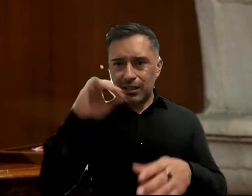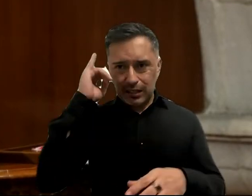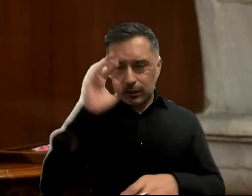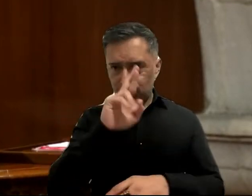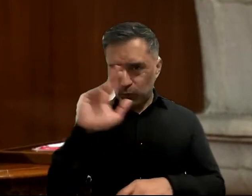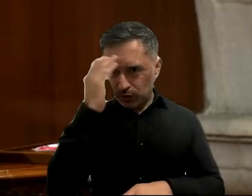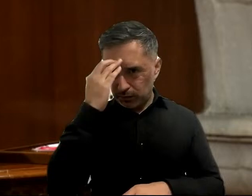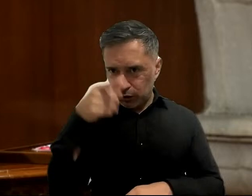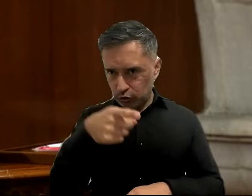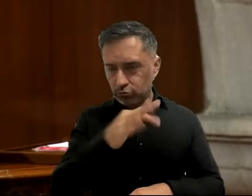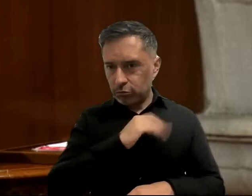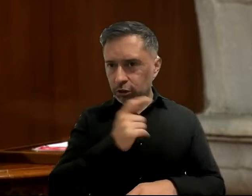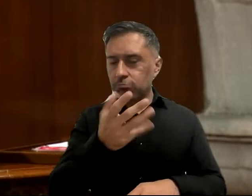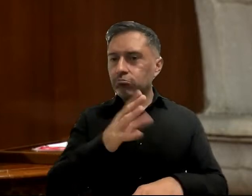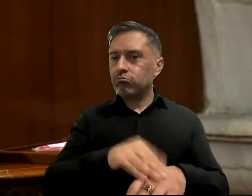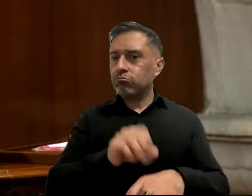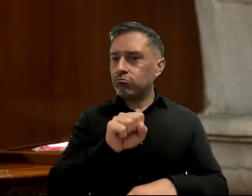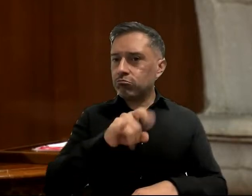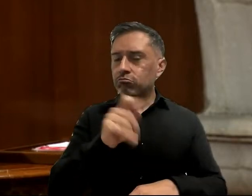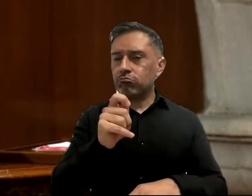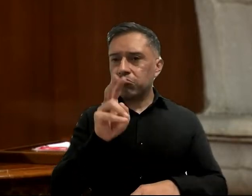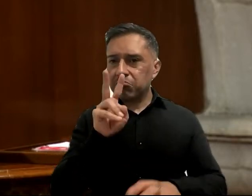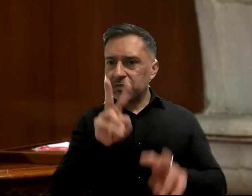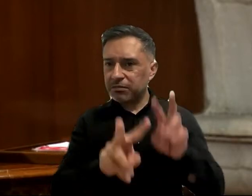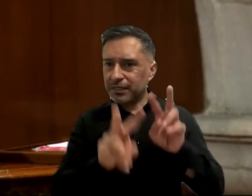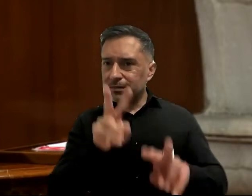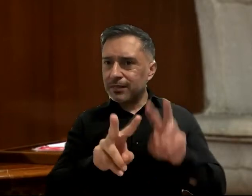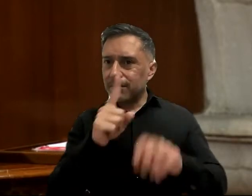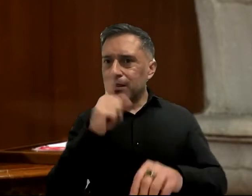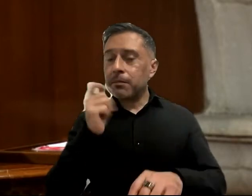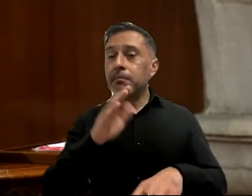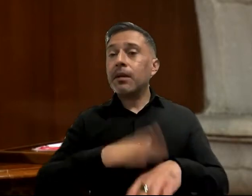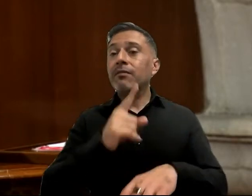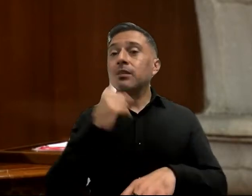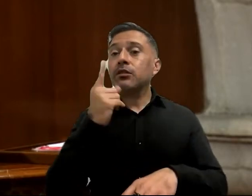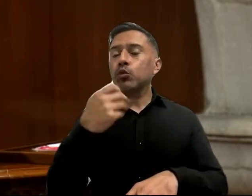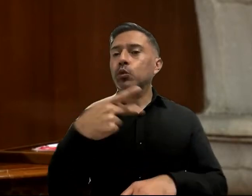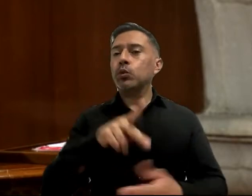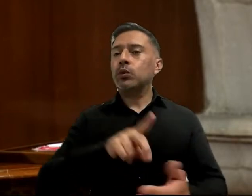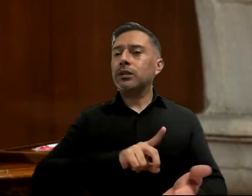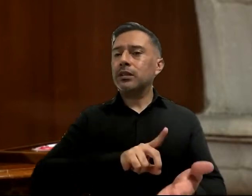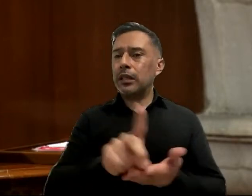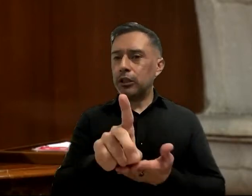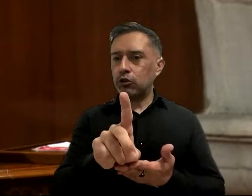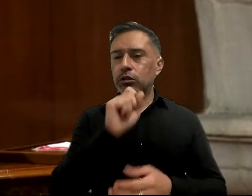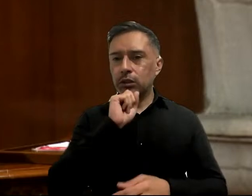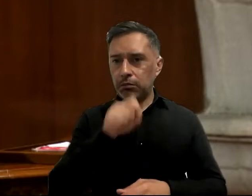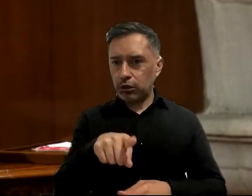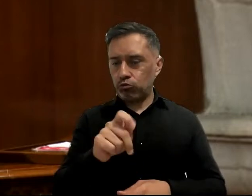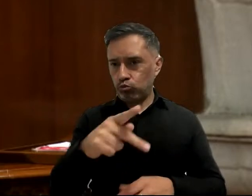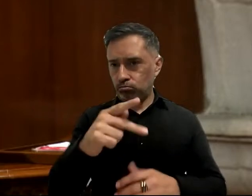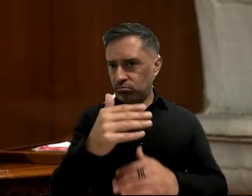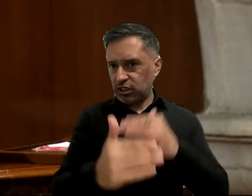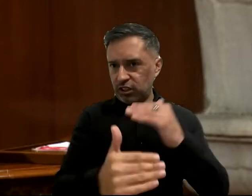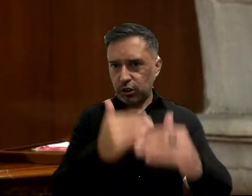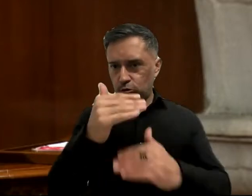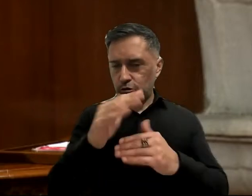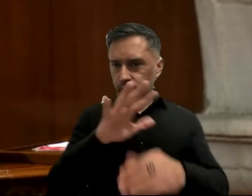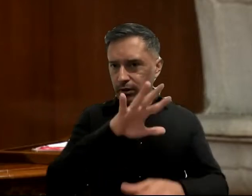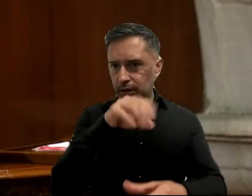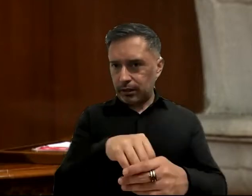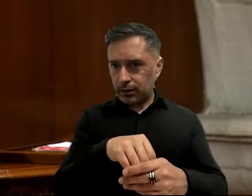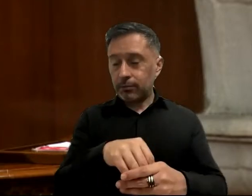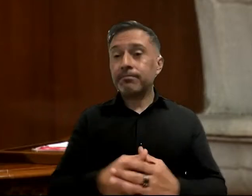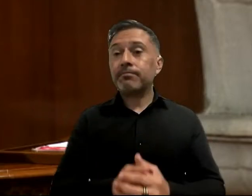favorecer su adecuada visibilidad en aras de garantizar la vigencia de sus derechos y su desarrollo integral. A partir